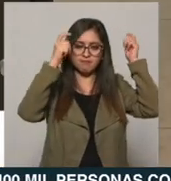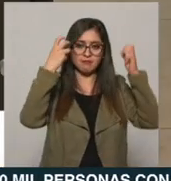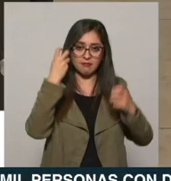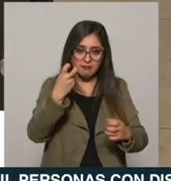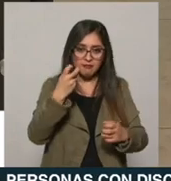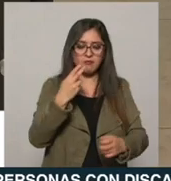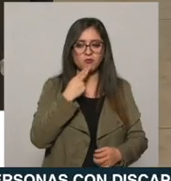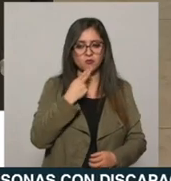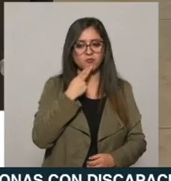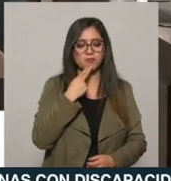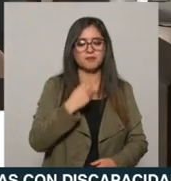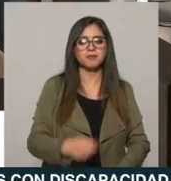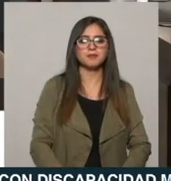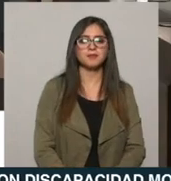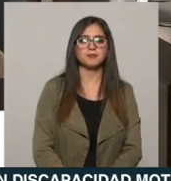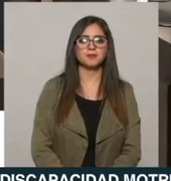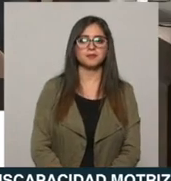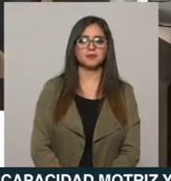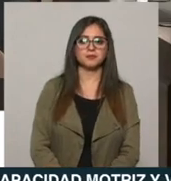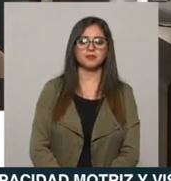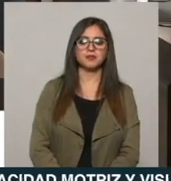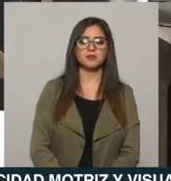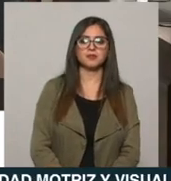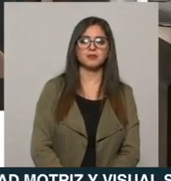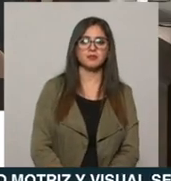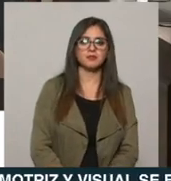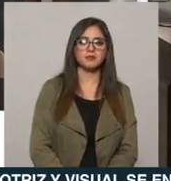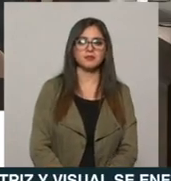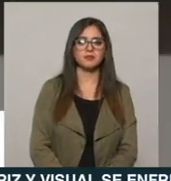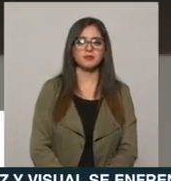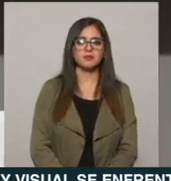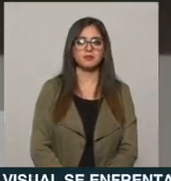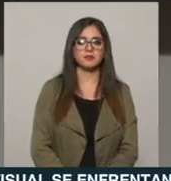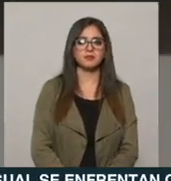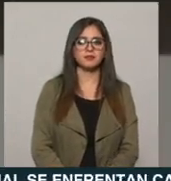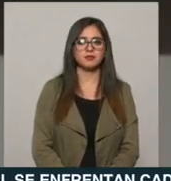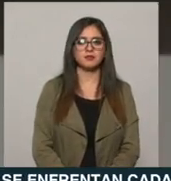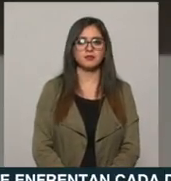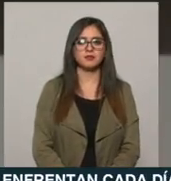Cordero para 21 Noticias desde el corazón de la Ciudad de México, Enrique Muñiz.